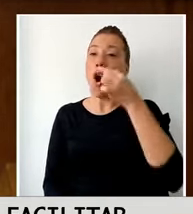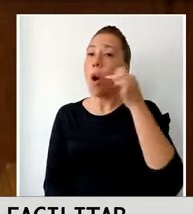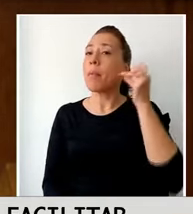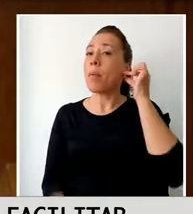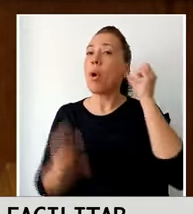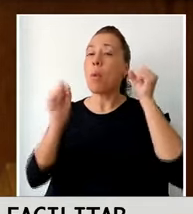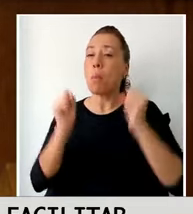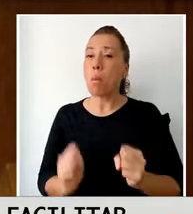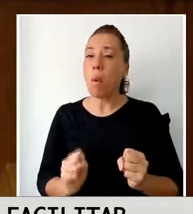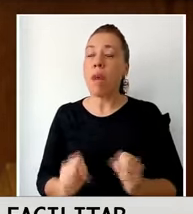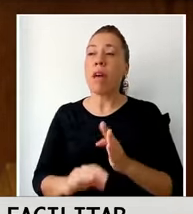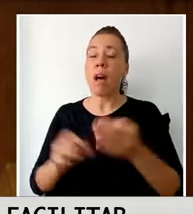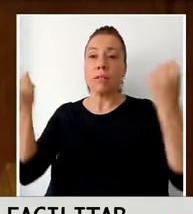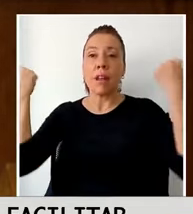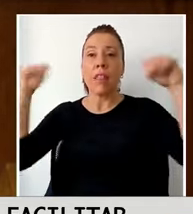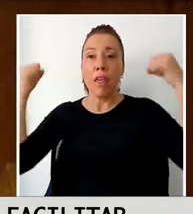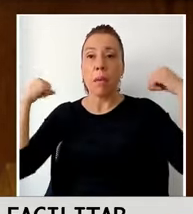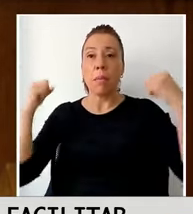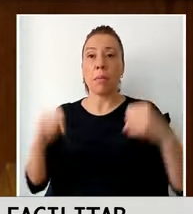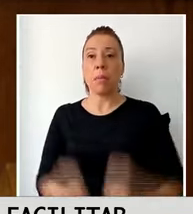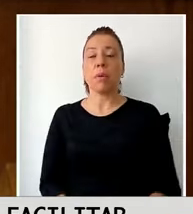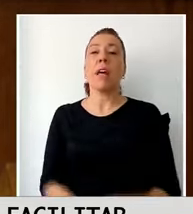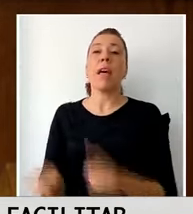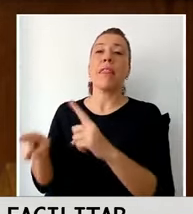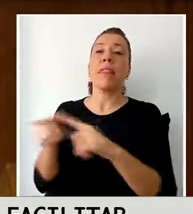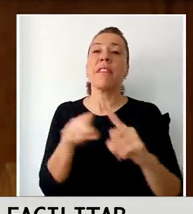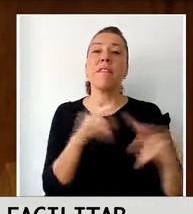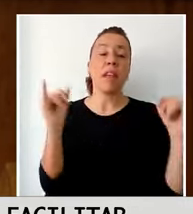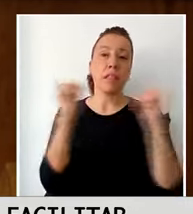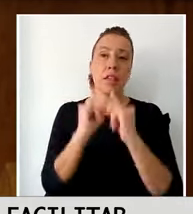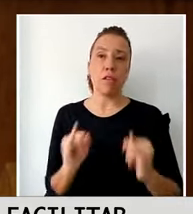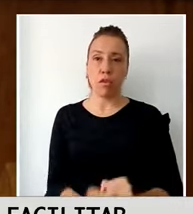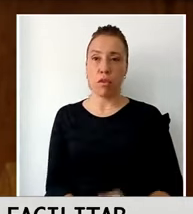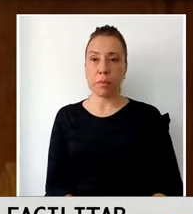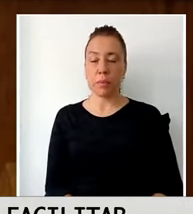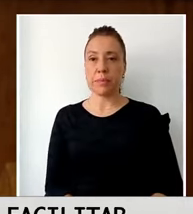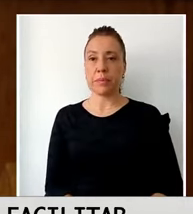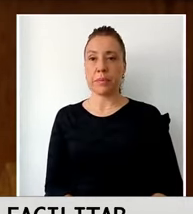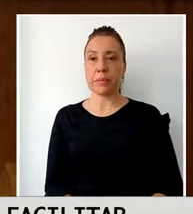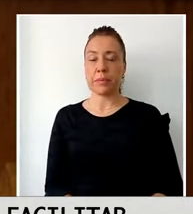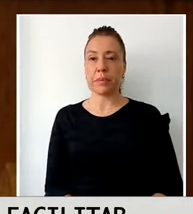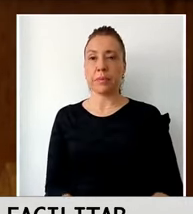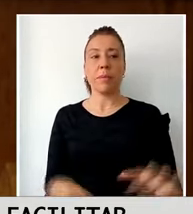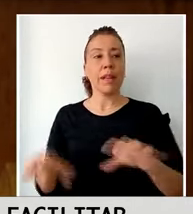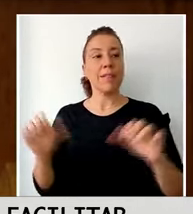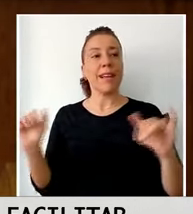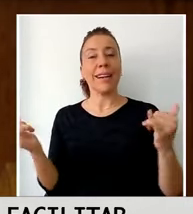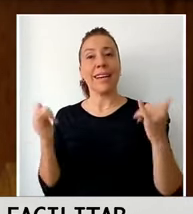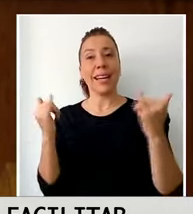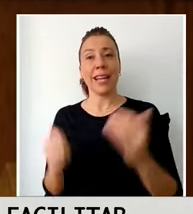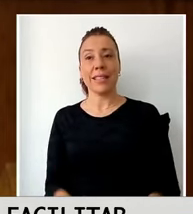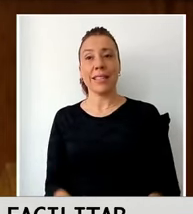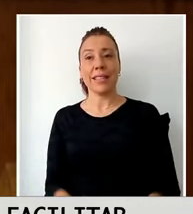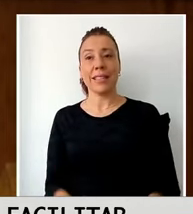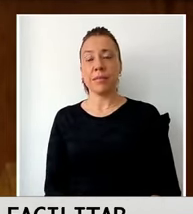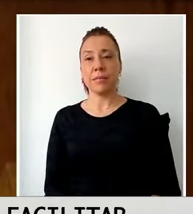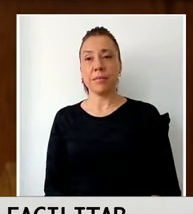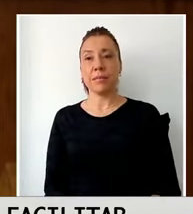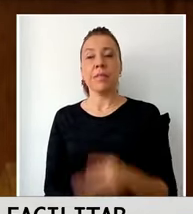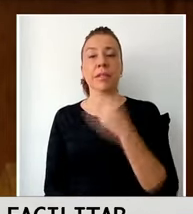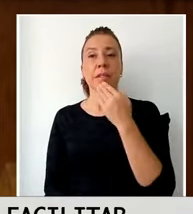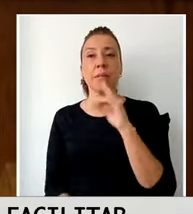al deporte de distintas maneras a la actividad recreativa en sí misma se le suma